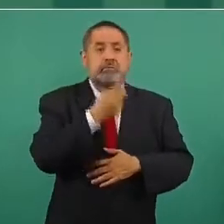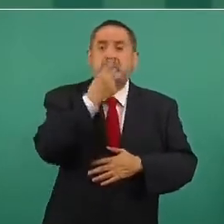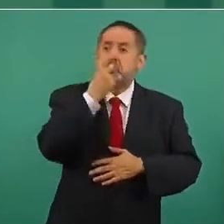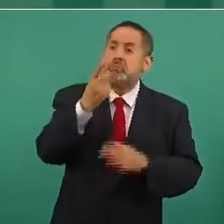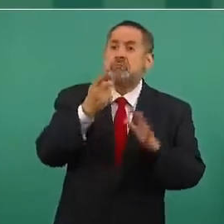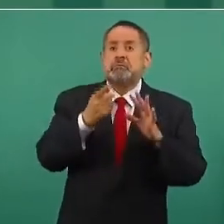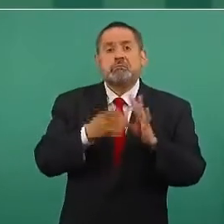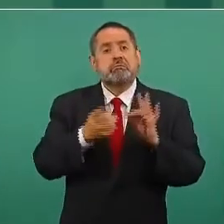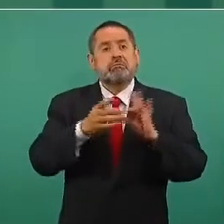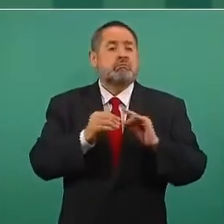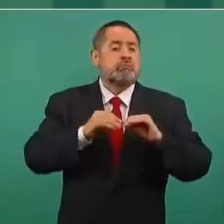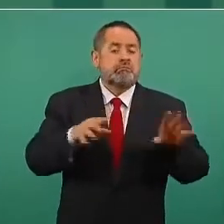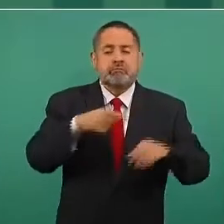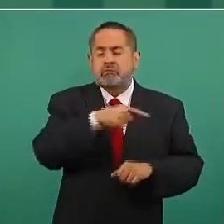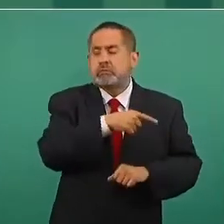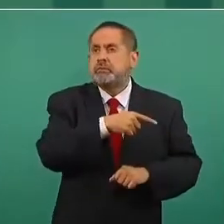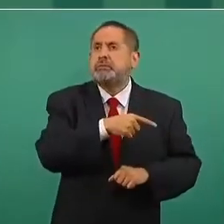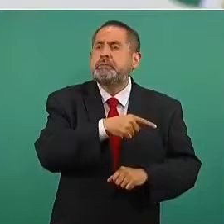que